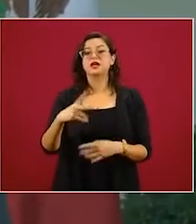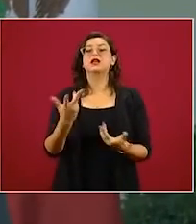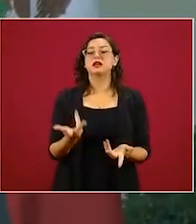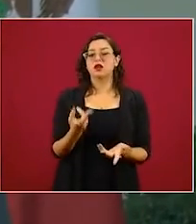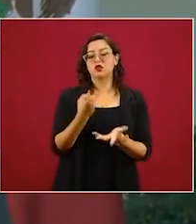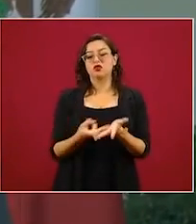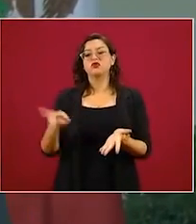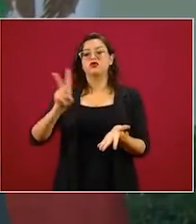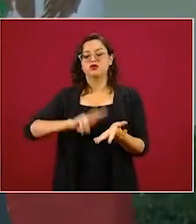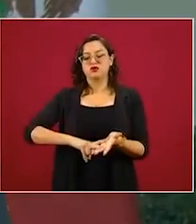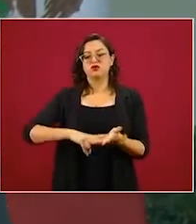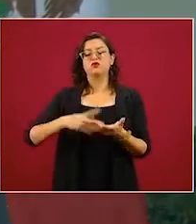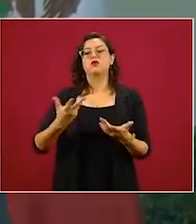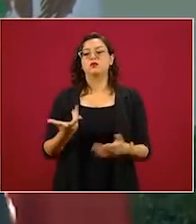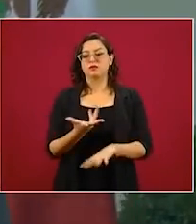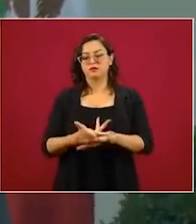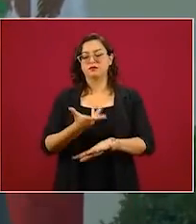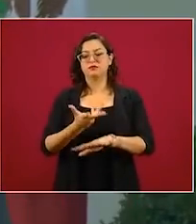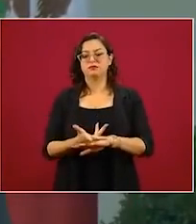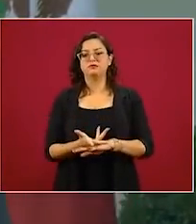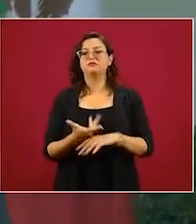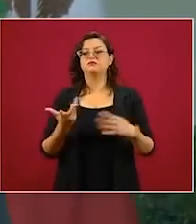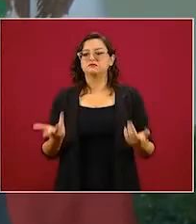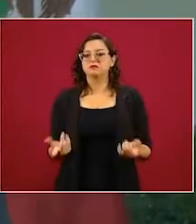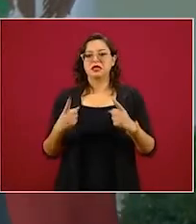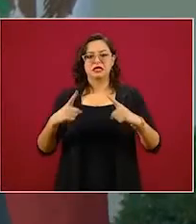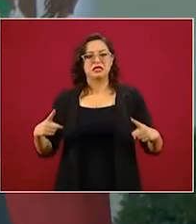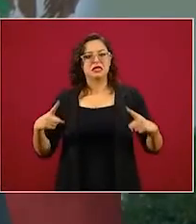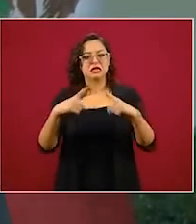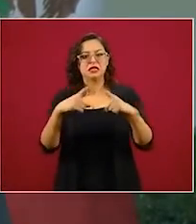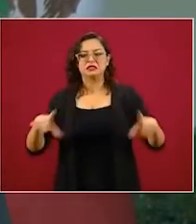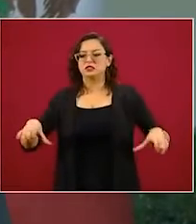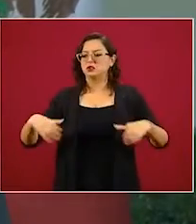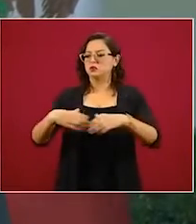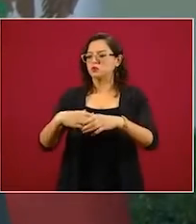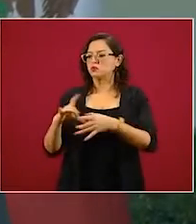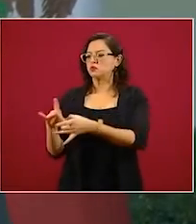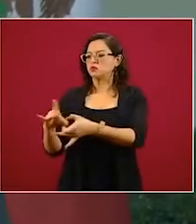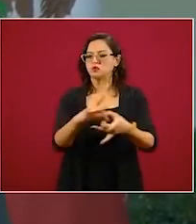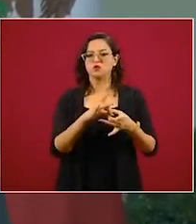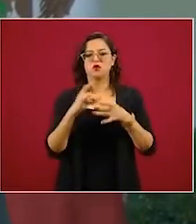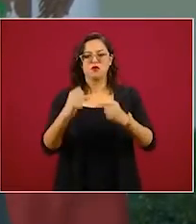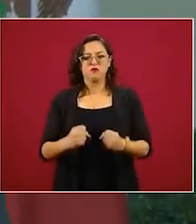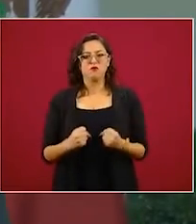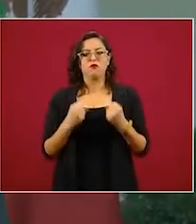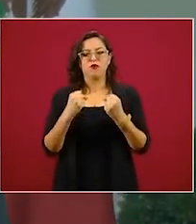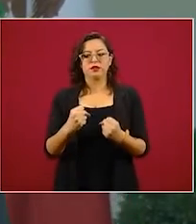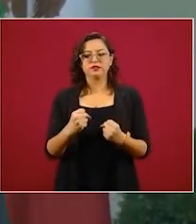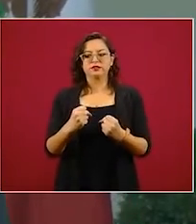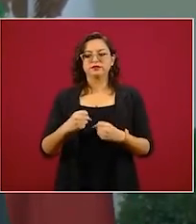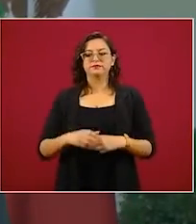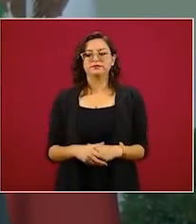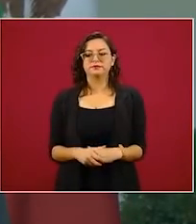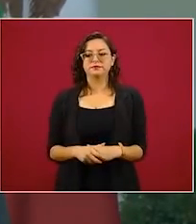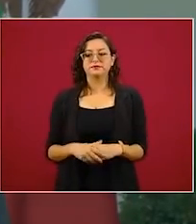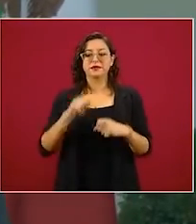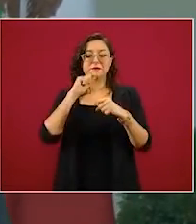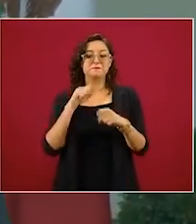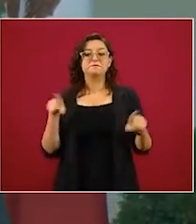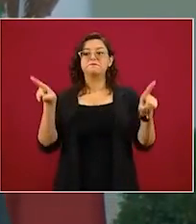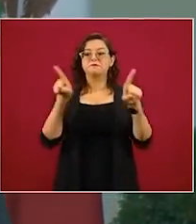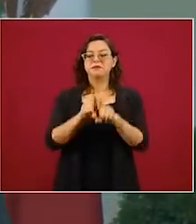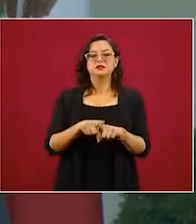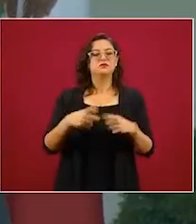mexicano-americanos que fortalecen nuestras iglesias, nuestras comunidades y colorean todos